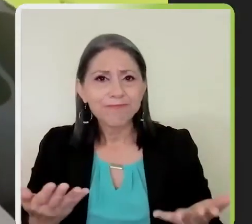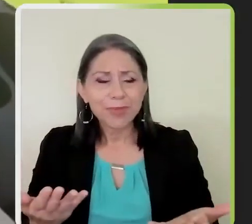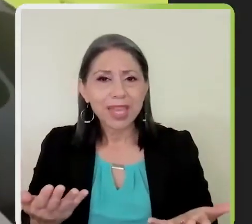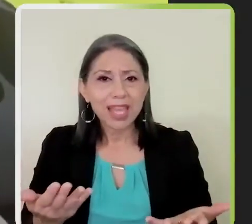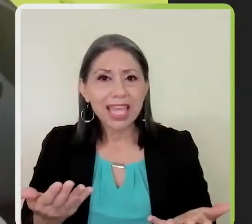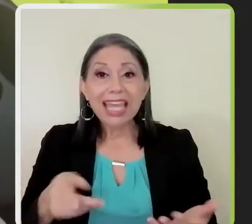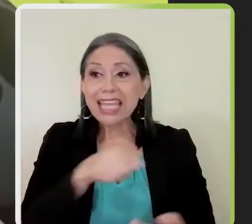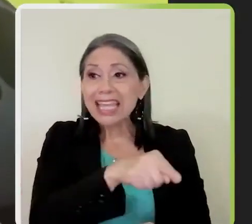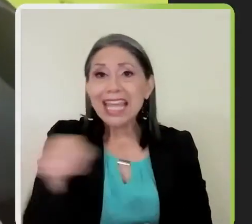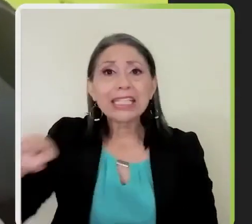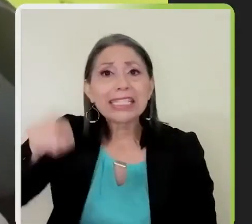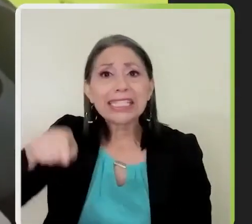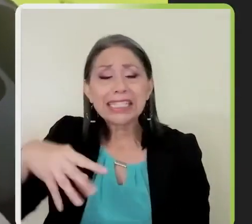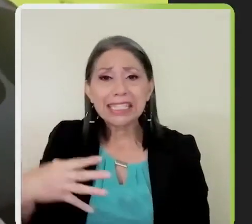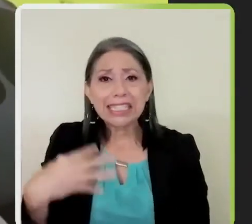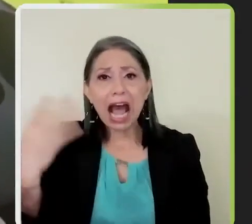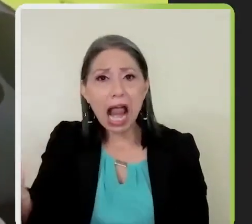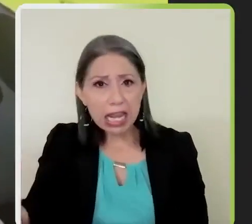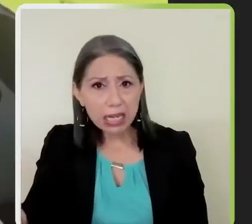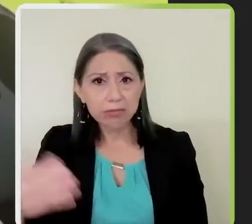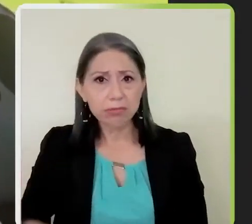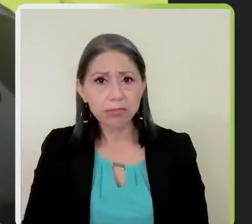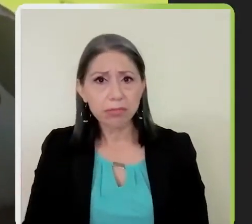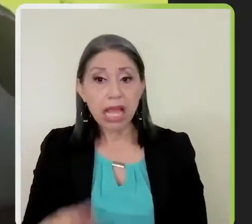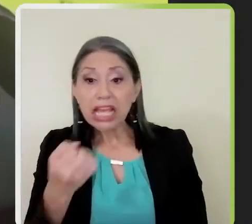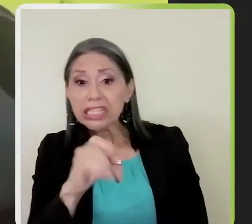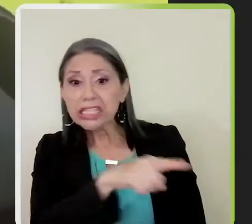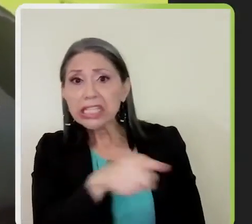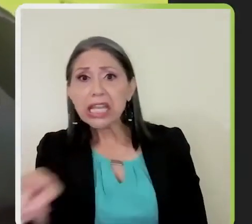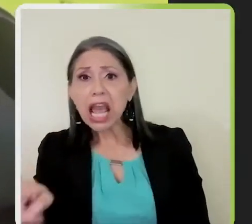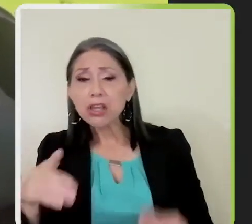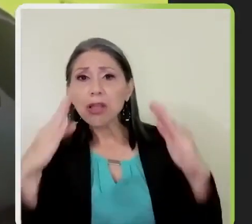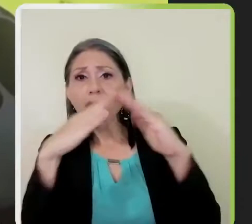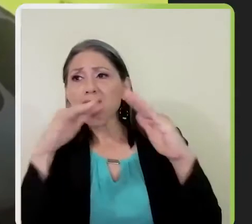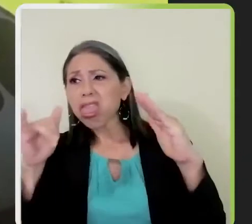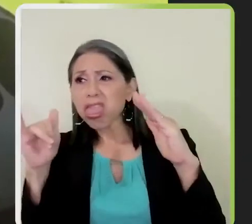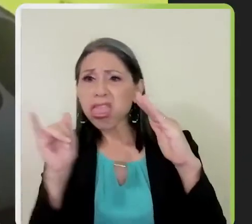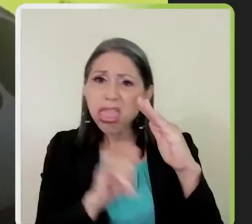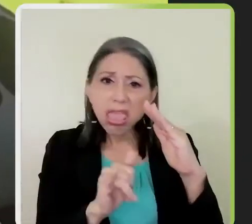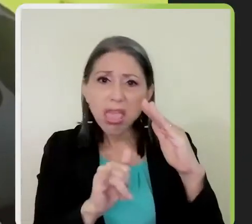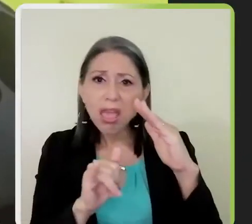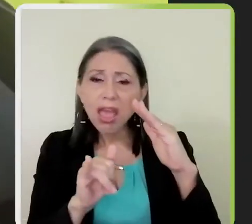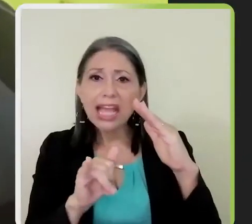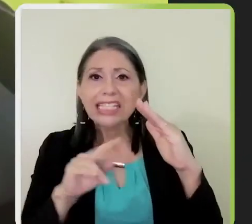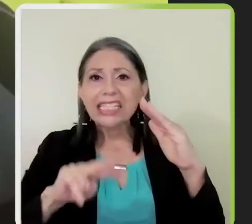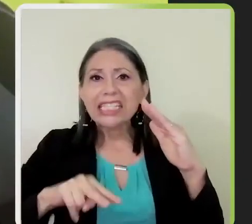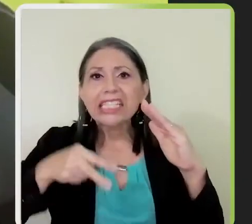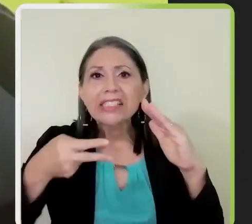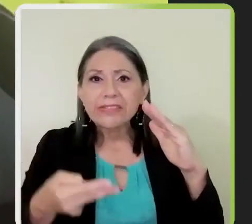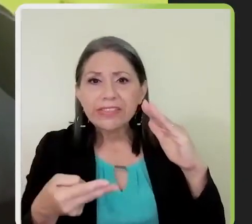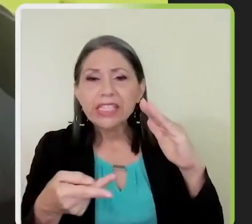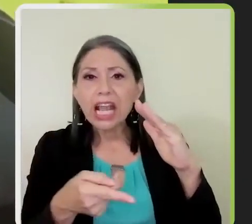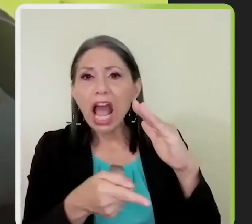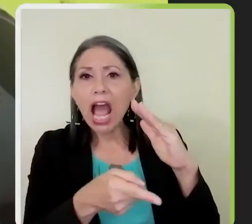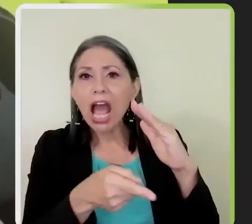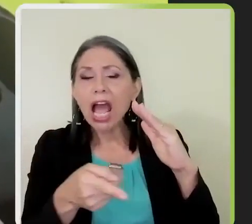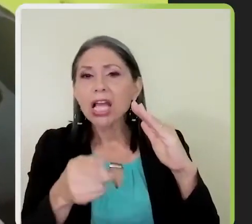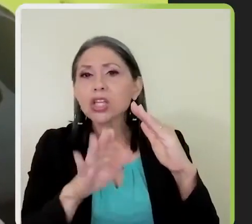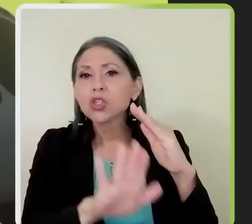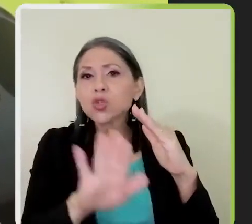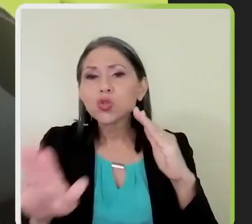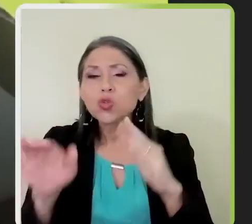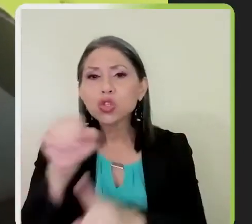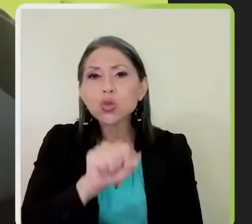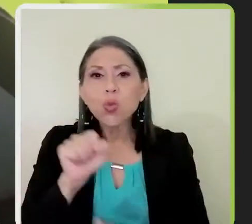radical y requiriendo de salir, porque de otra manera, quedarse guardado en casa también significa aumentar